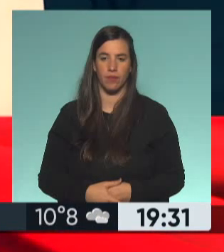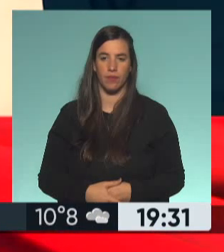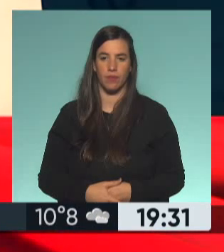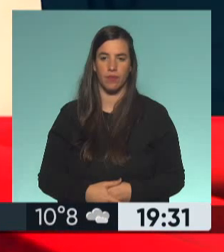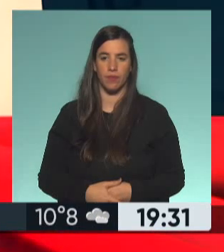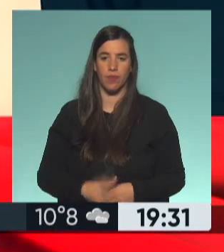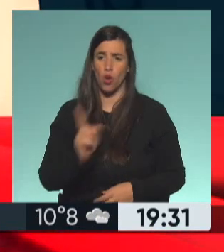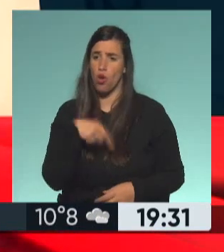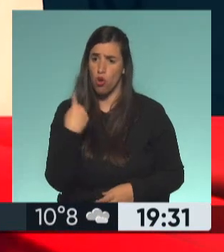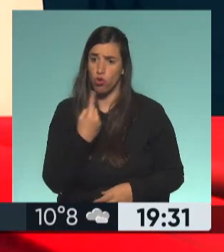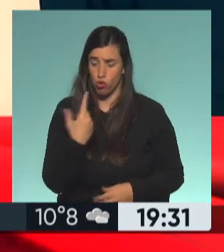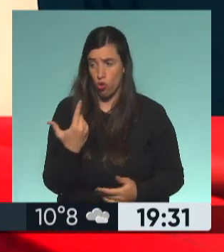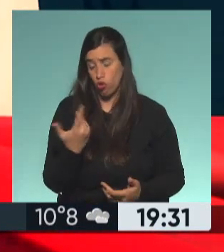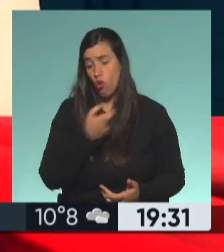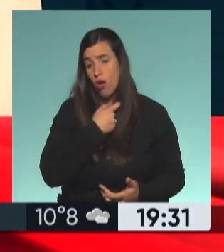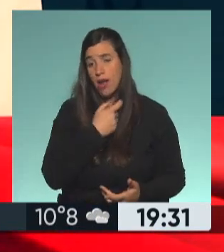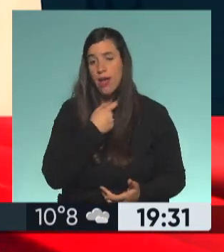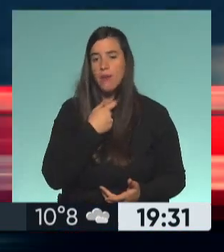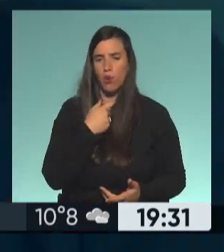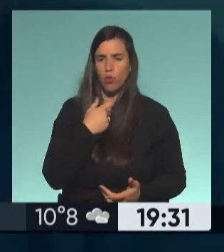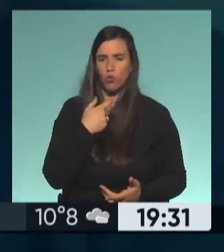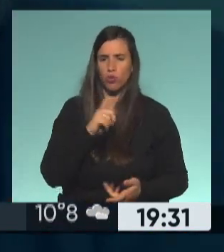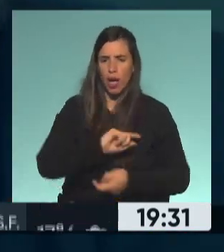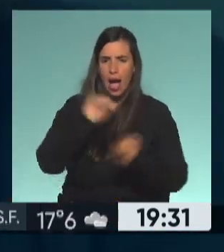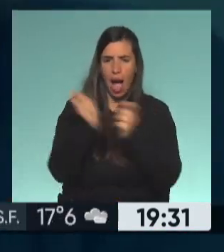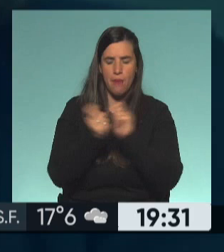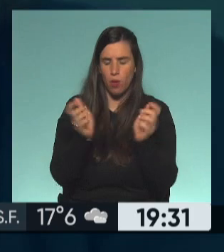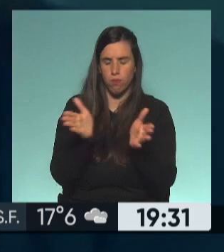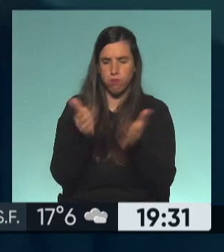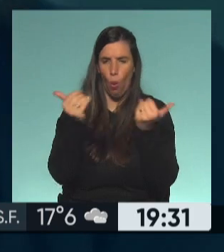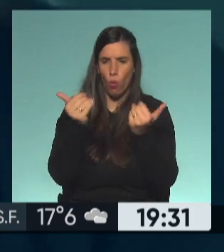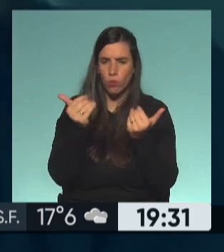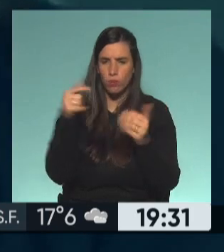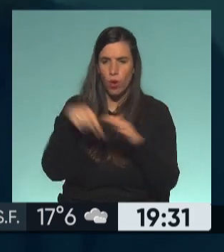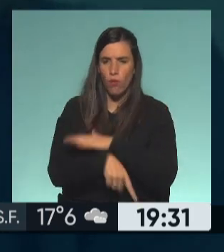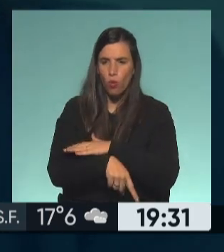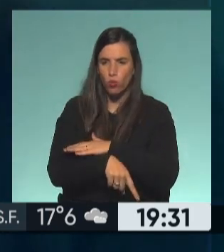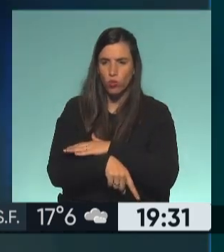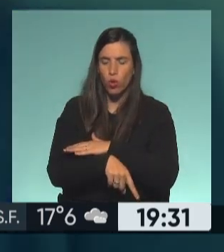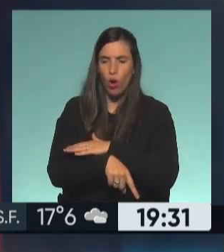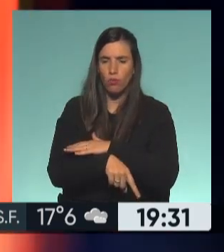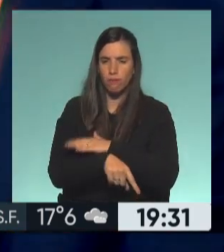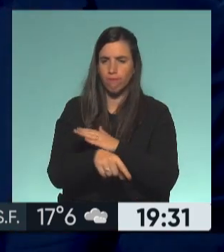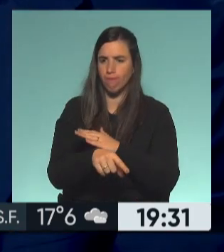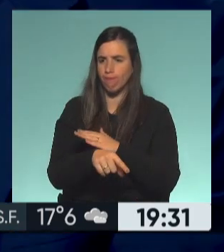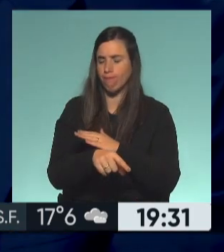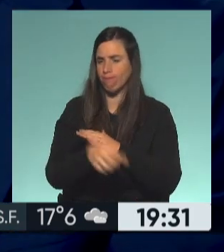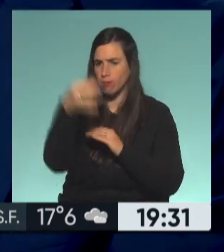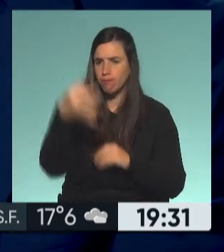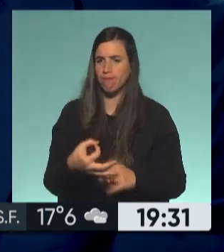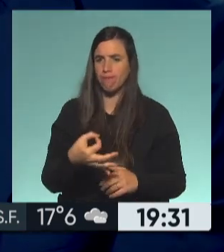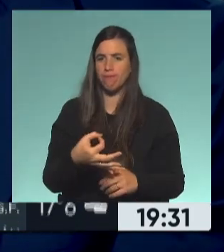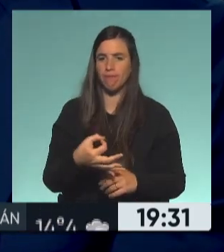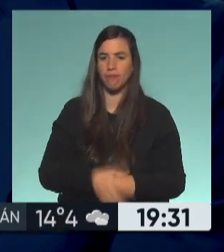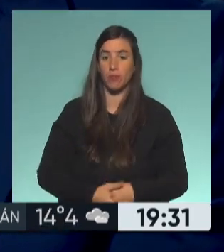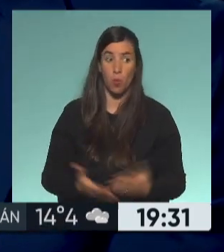Nosotros estamos dispuestos a jugar a un cambio más rápido, más profundo, más definitivo. Se puede reducir más o menos a la